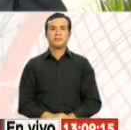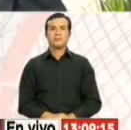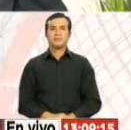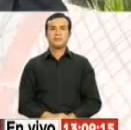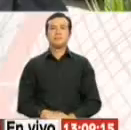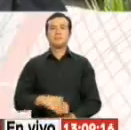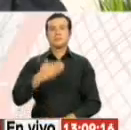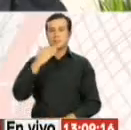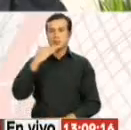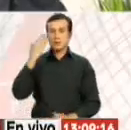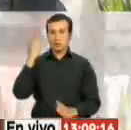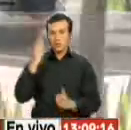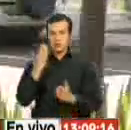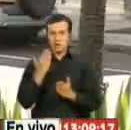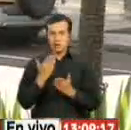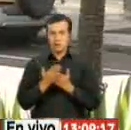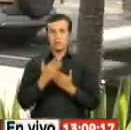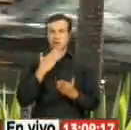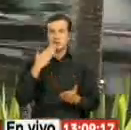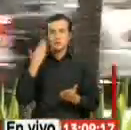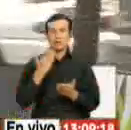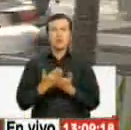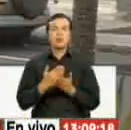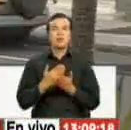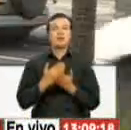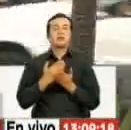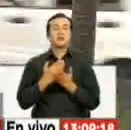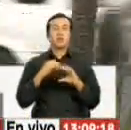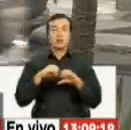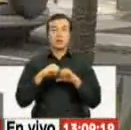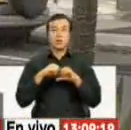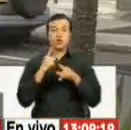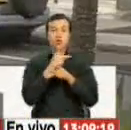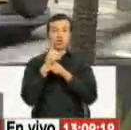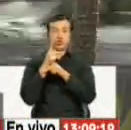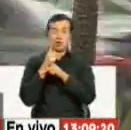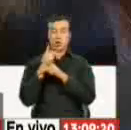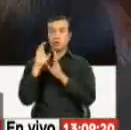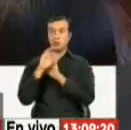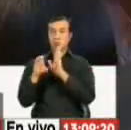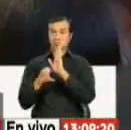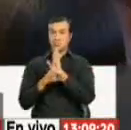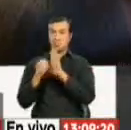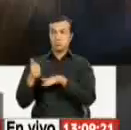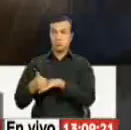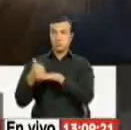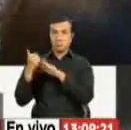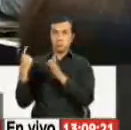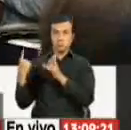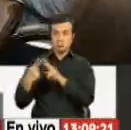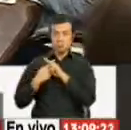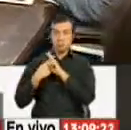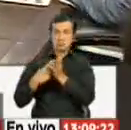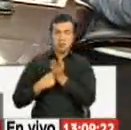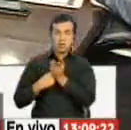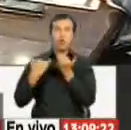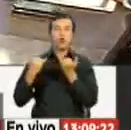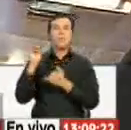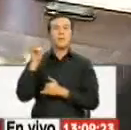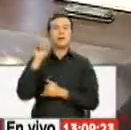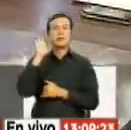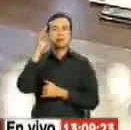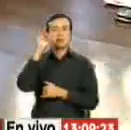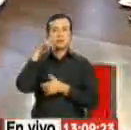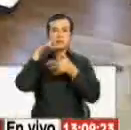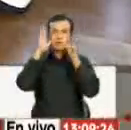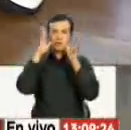gracias buenas tardes la corte constitucional sesionó de forma extraordinaria y reservada el día de hoy martes 19 de diciembre allí